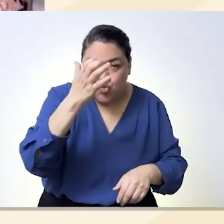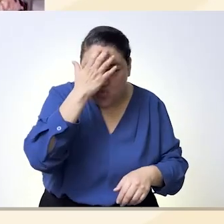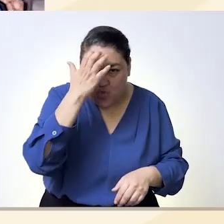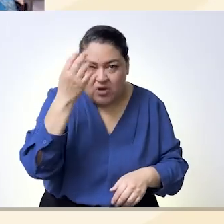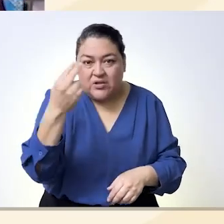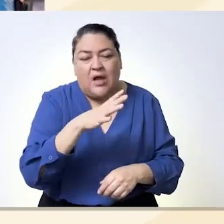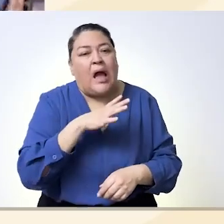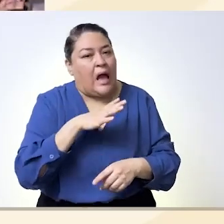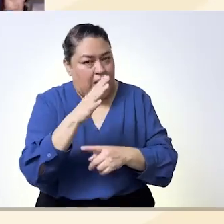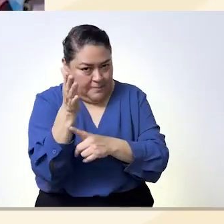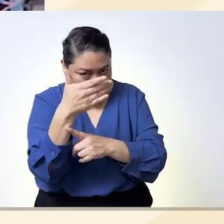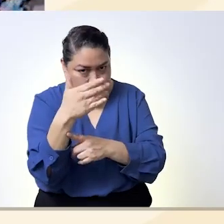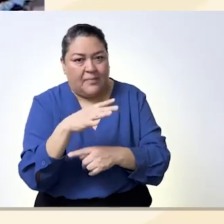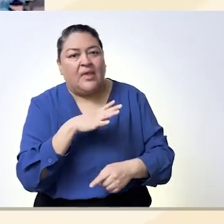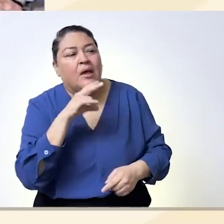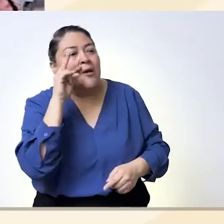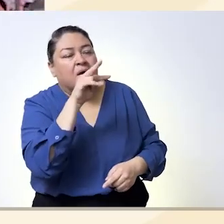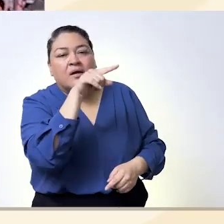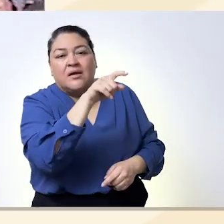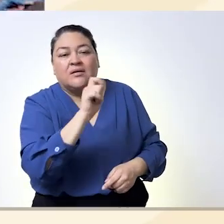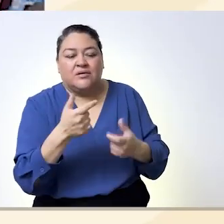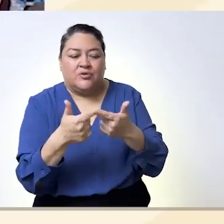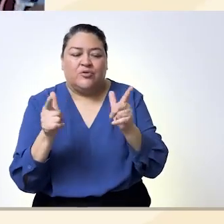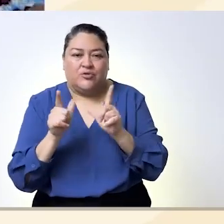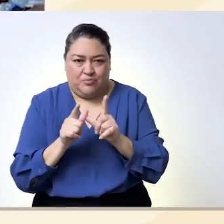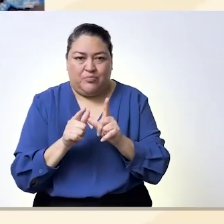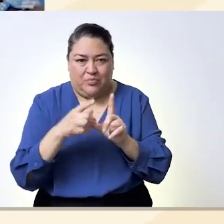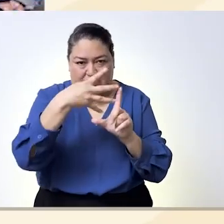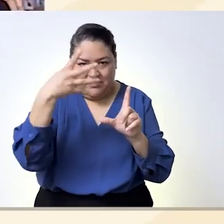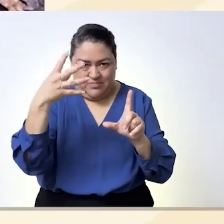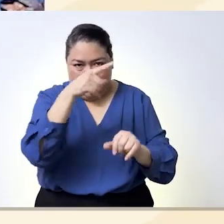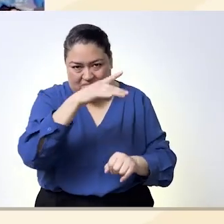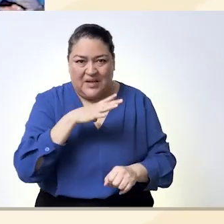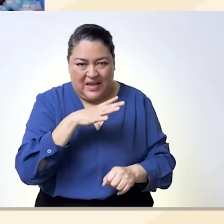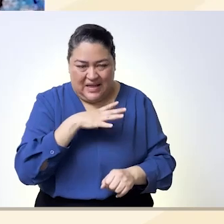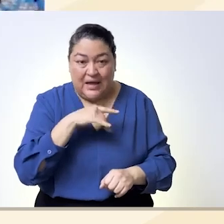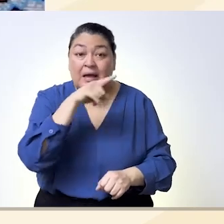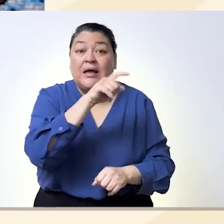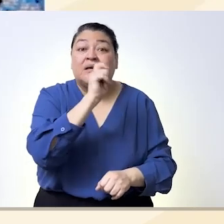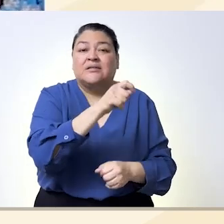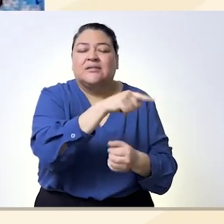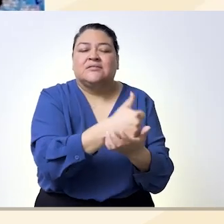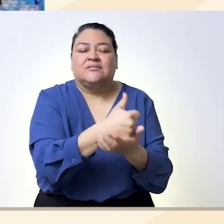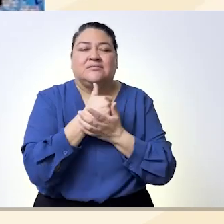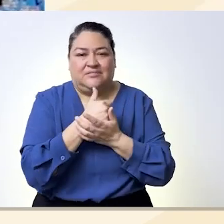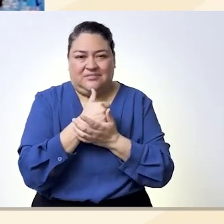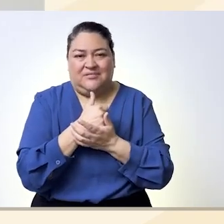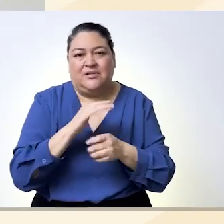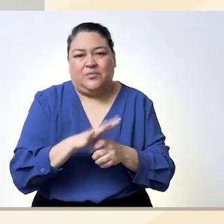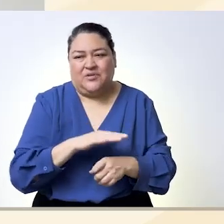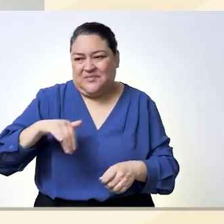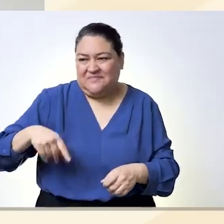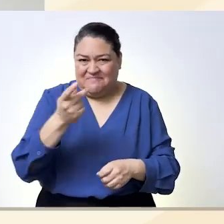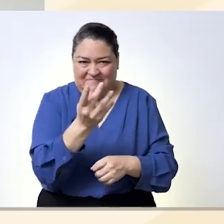el infinito multicolor. Hay muchísimos símbolos, pero en gran medida esta nos potencia más por la cuestión que acaban de acompañarnos las panelistas, que tiene